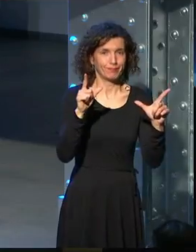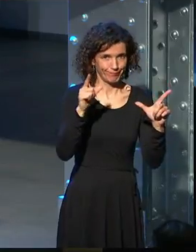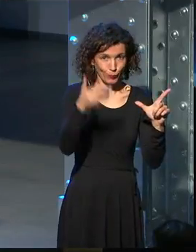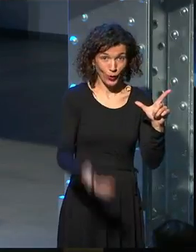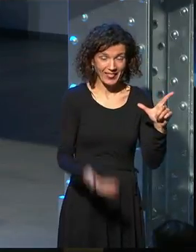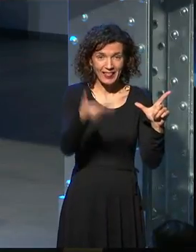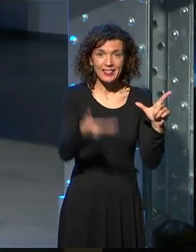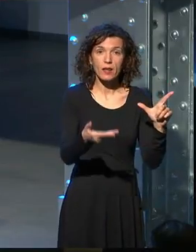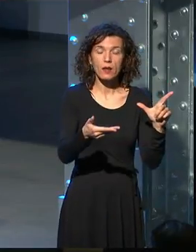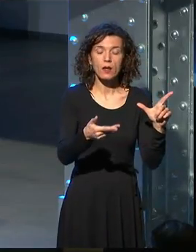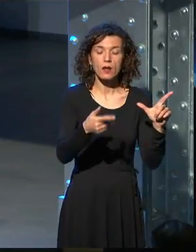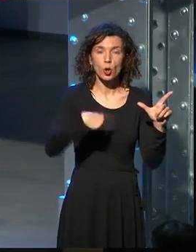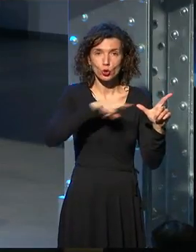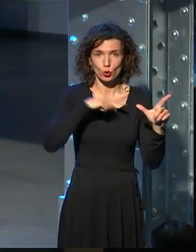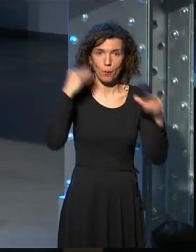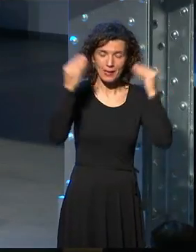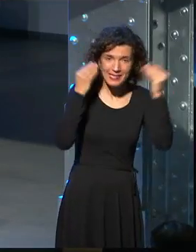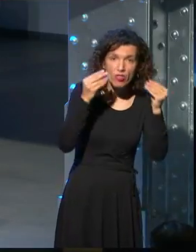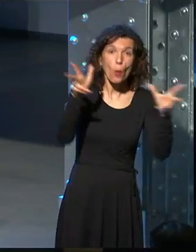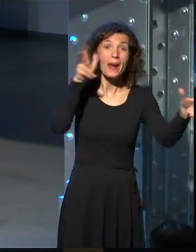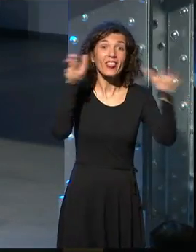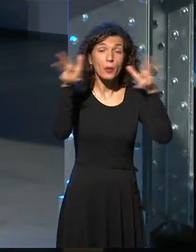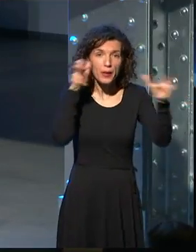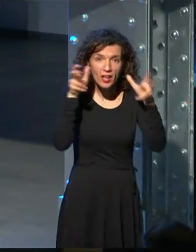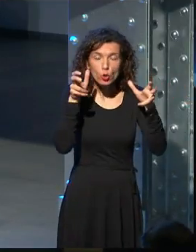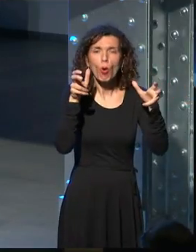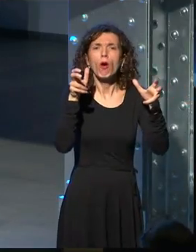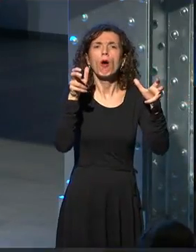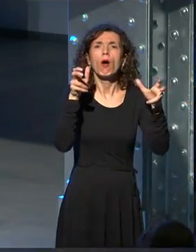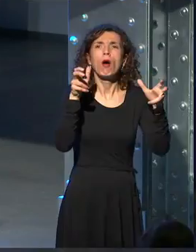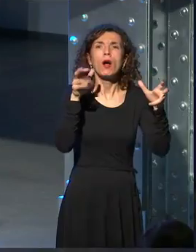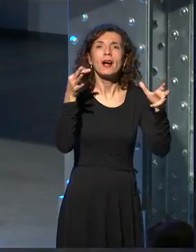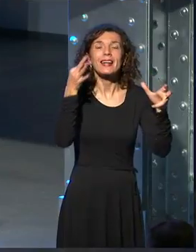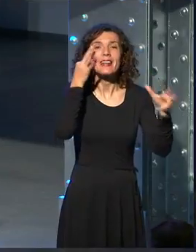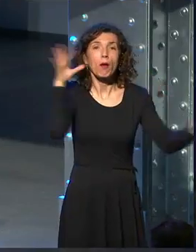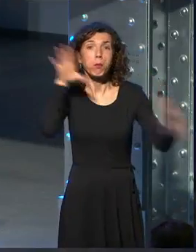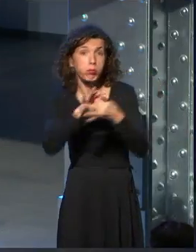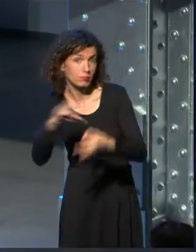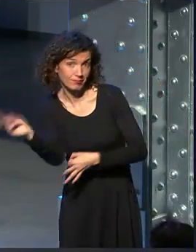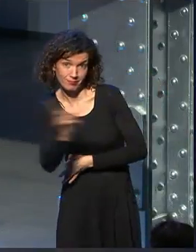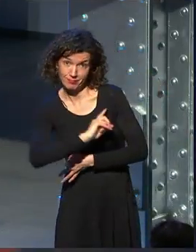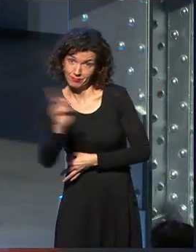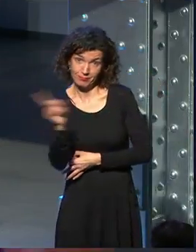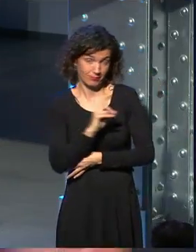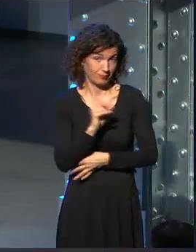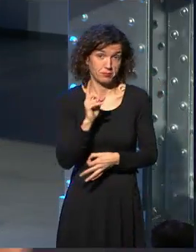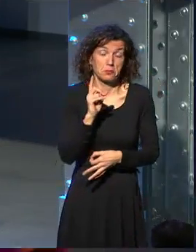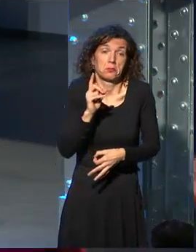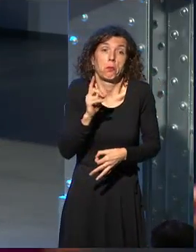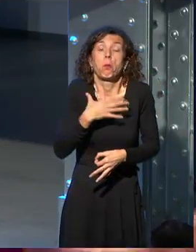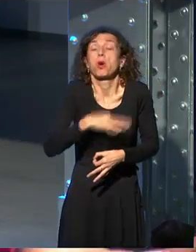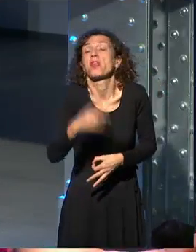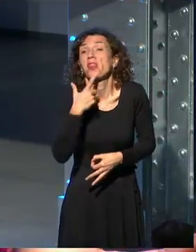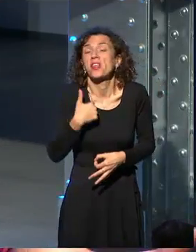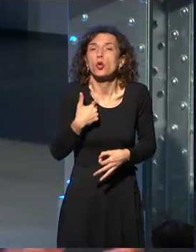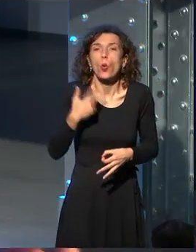de que lo que estemos pensando, lo que estemos percibiendo, no tiene por qué encajar con la realidad, aunque nos lo diga pues eso,